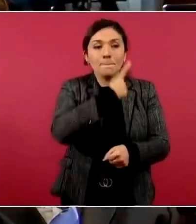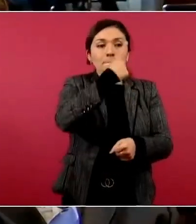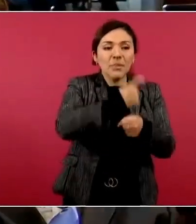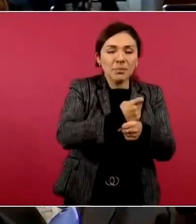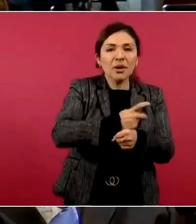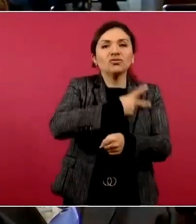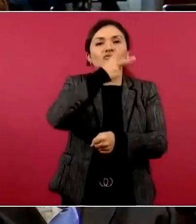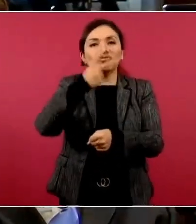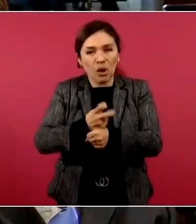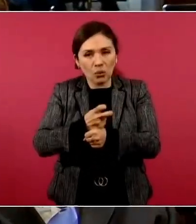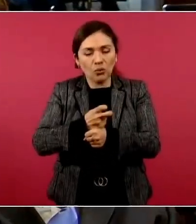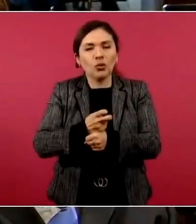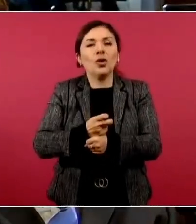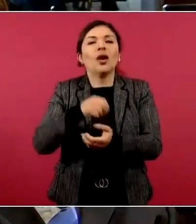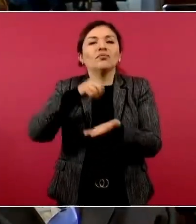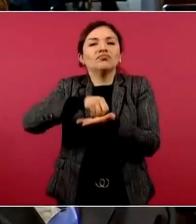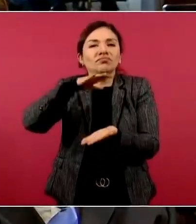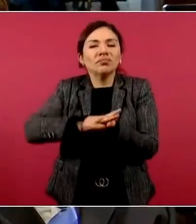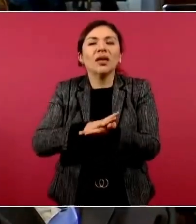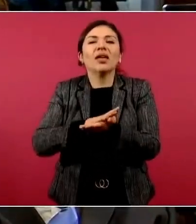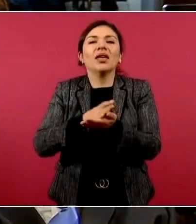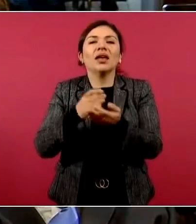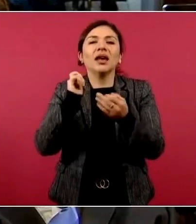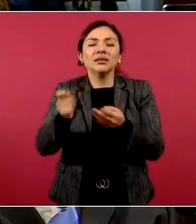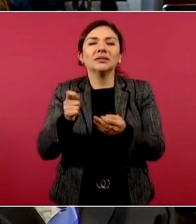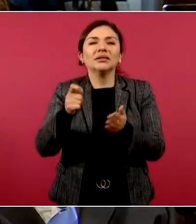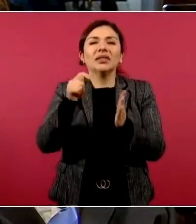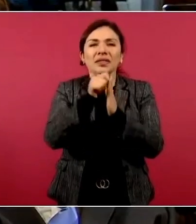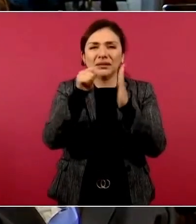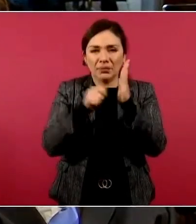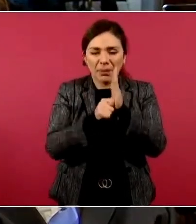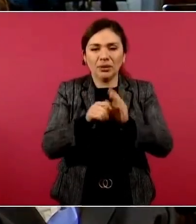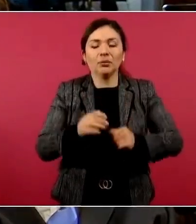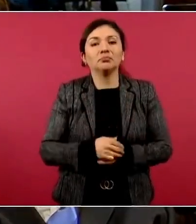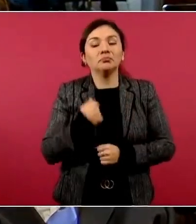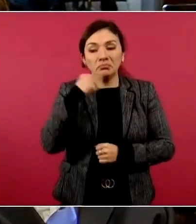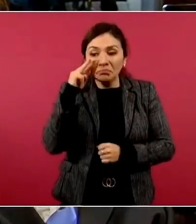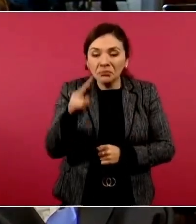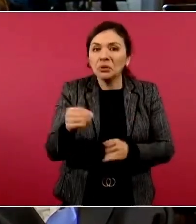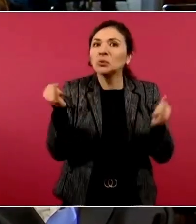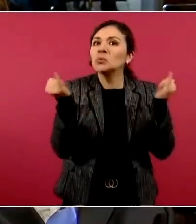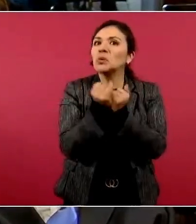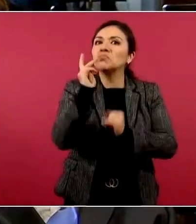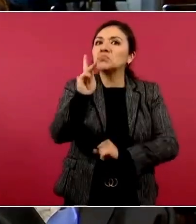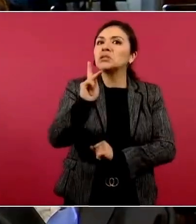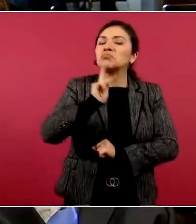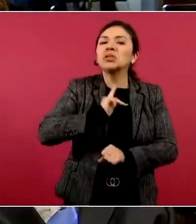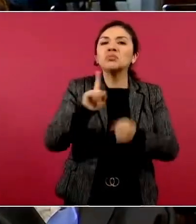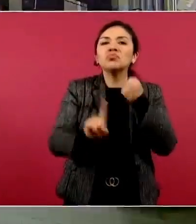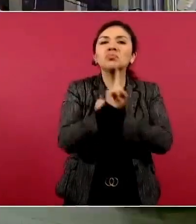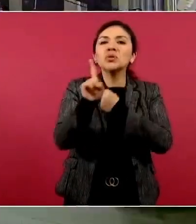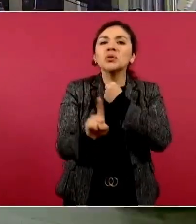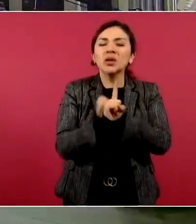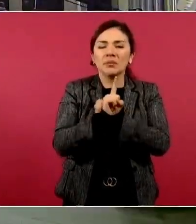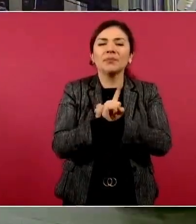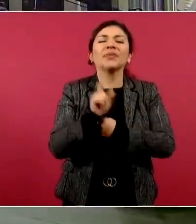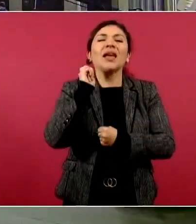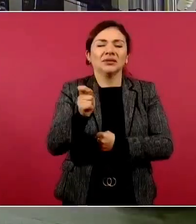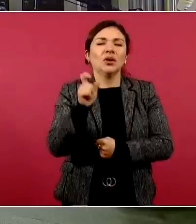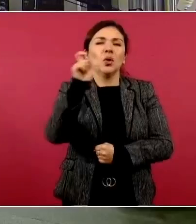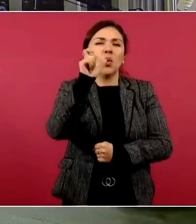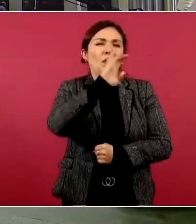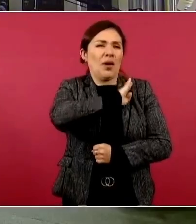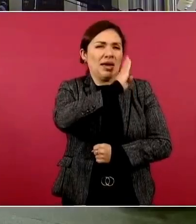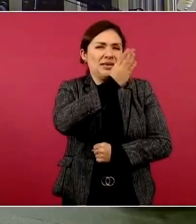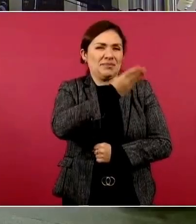etapa, Mexicas, el Testamento. Y también me topé con ese pequeño problema de que en la mal llamada conquista,